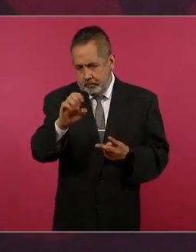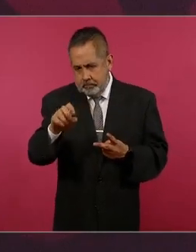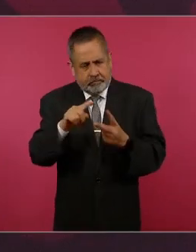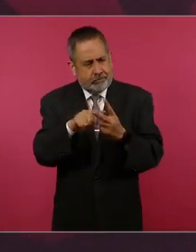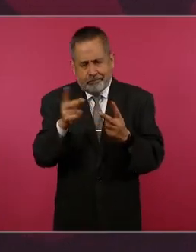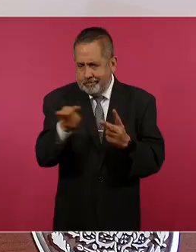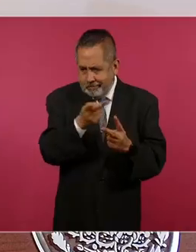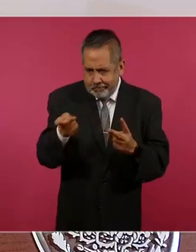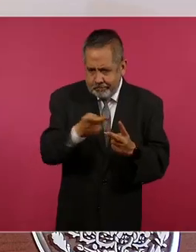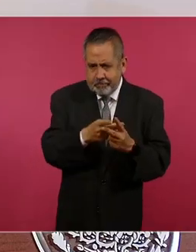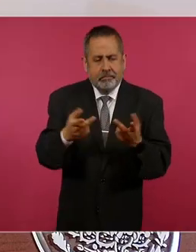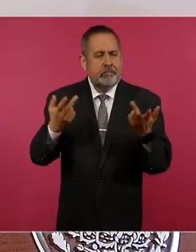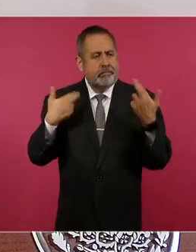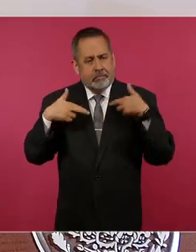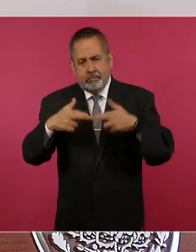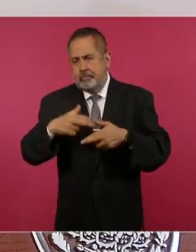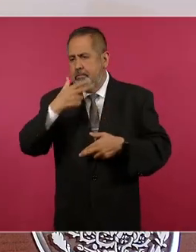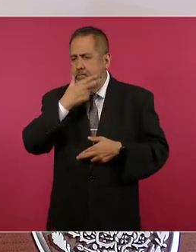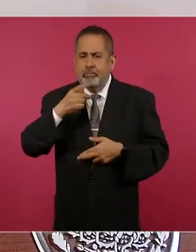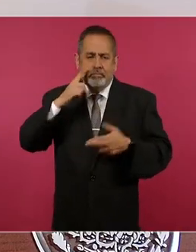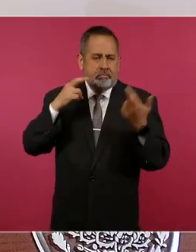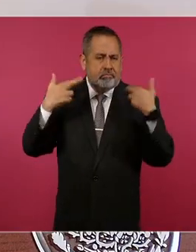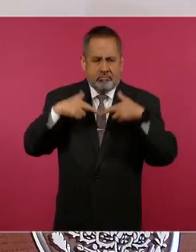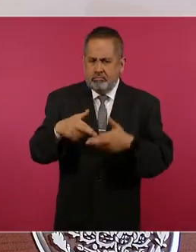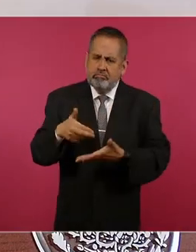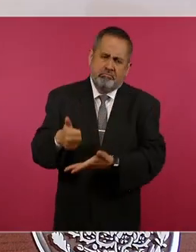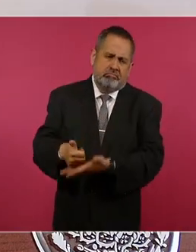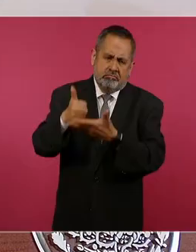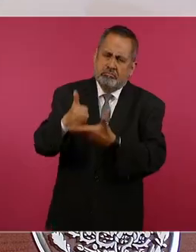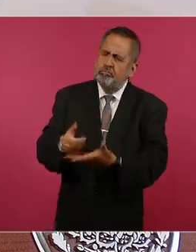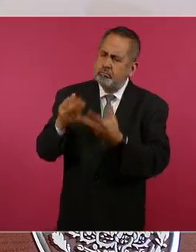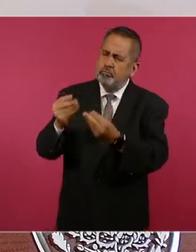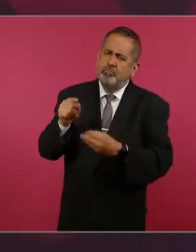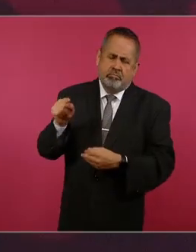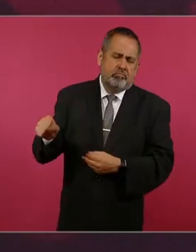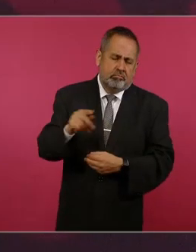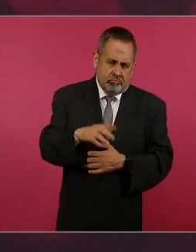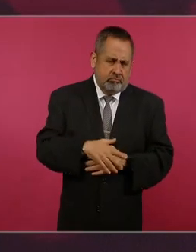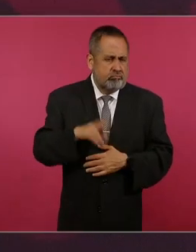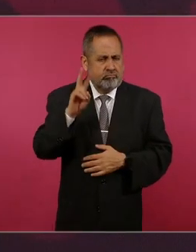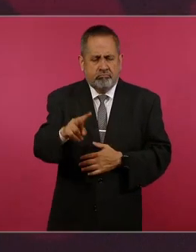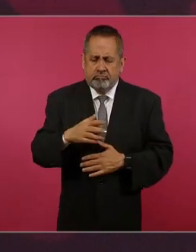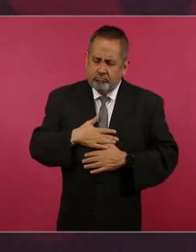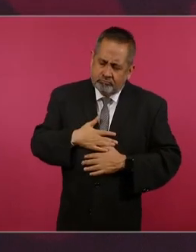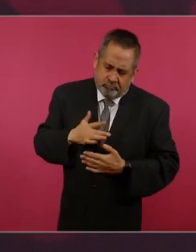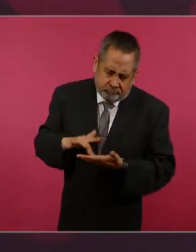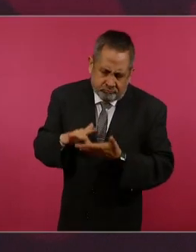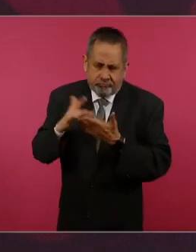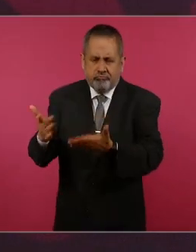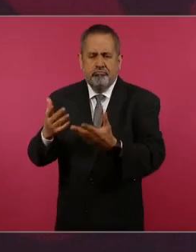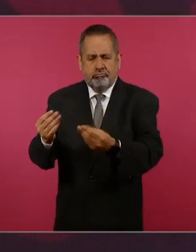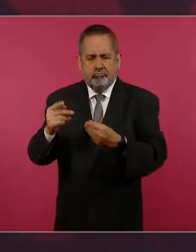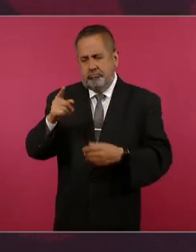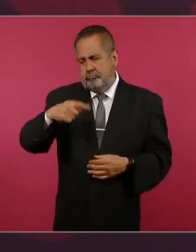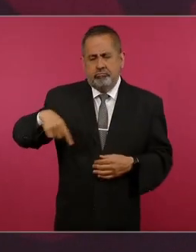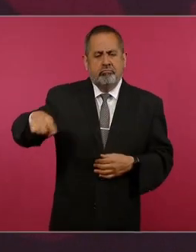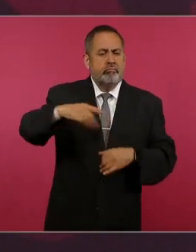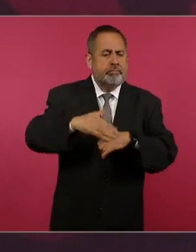están ayudando mucho. Yo les tengo que agradecer porque